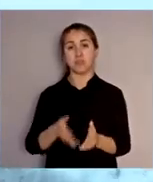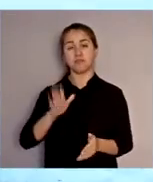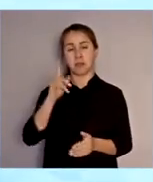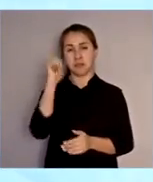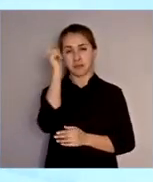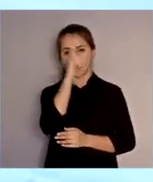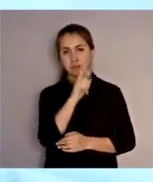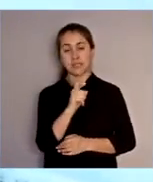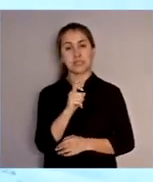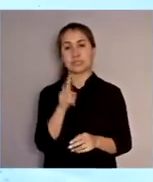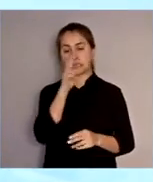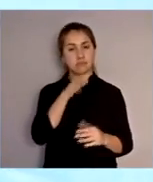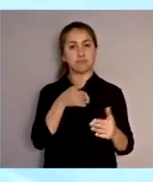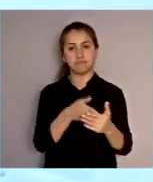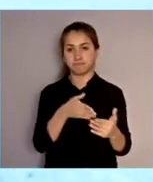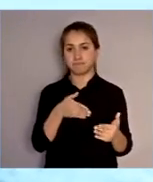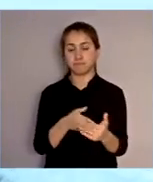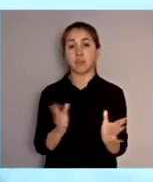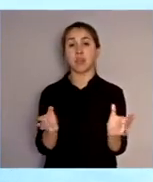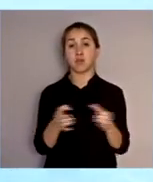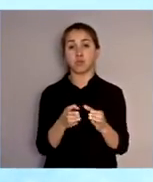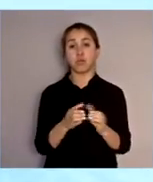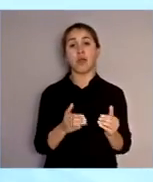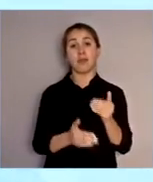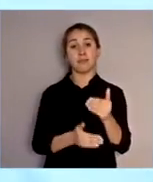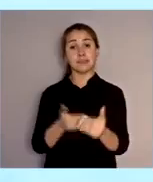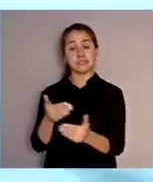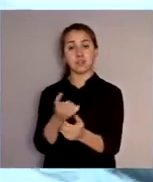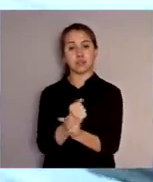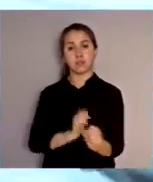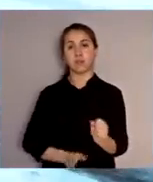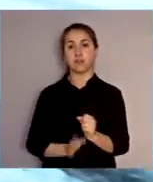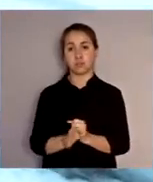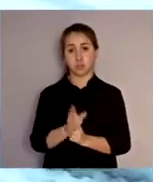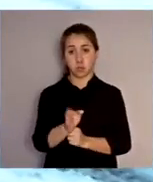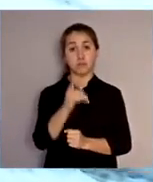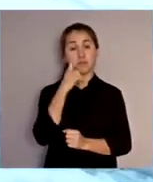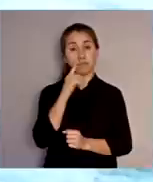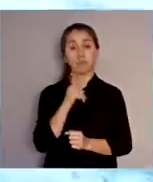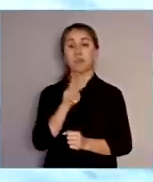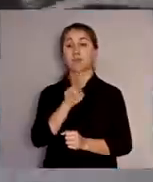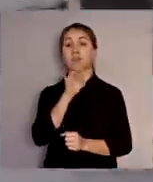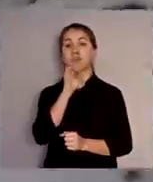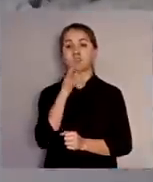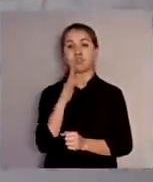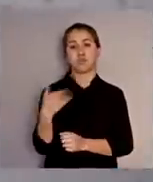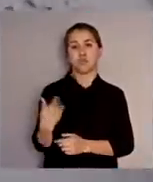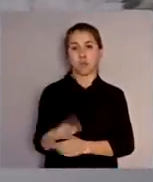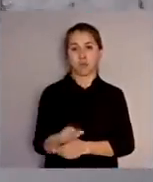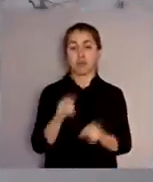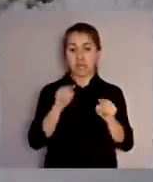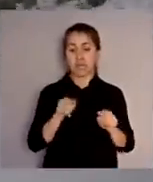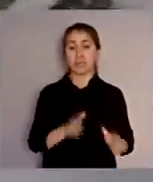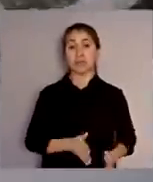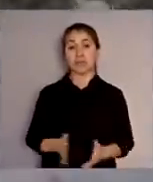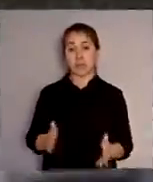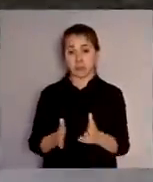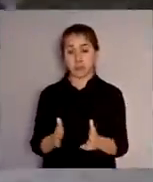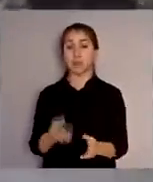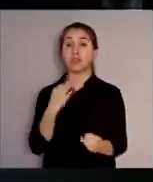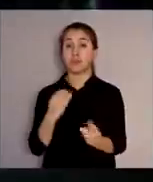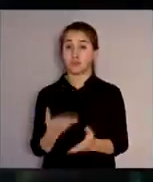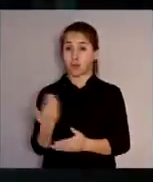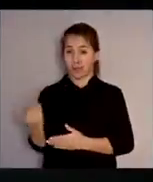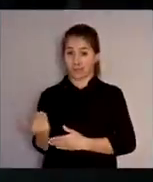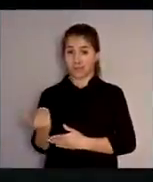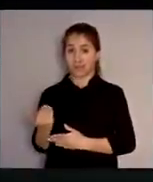vez más difícil e inaccesible. El grupo de avanzada ya no puede continuar, pero a Víctor no le importa. Este camino y lo que nos